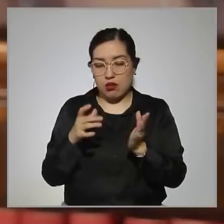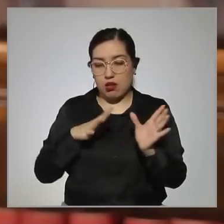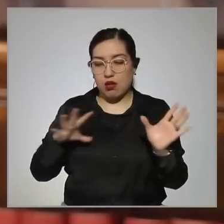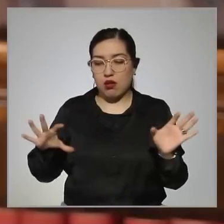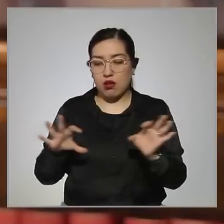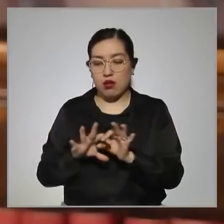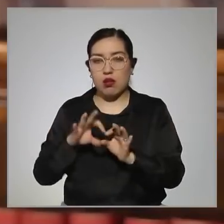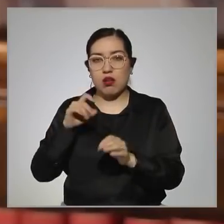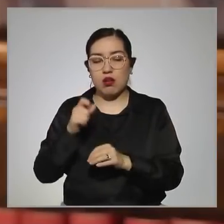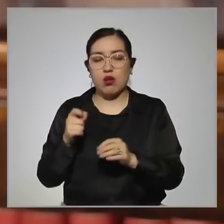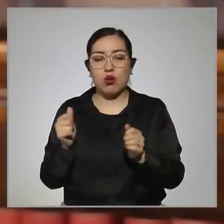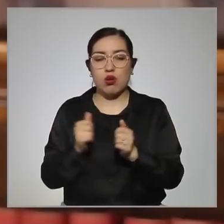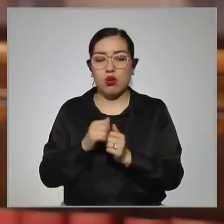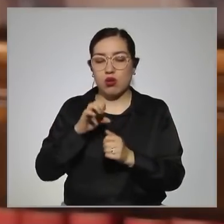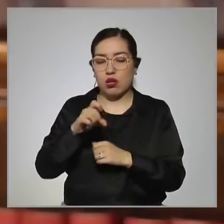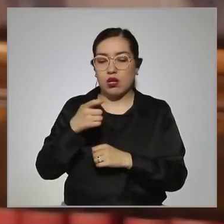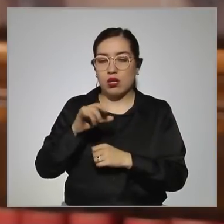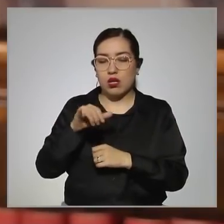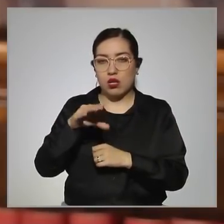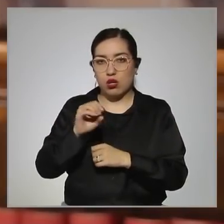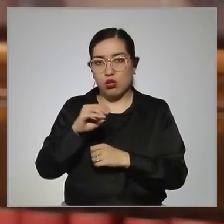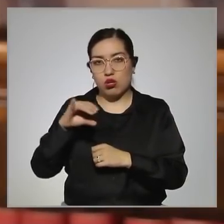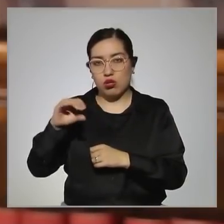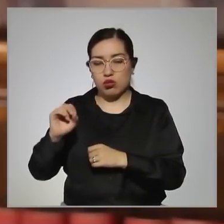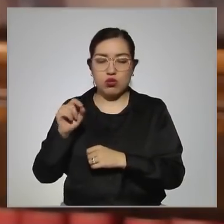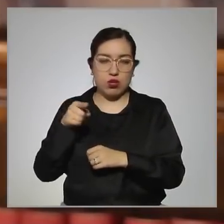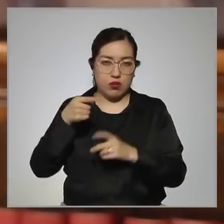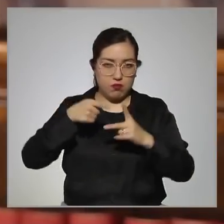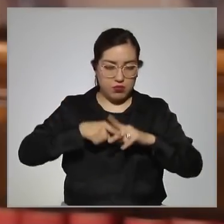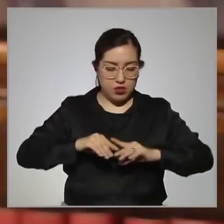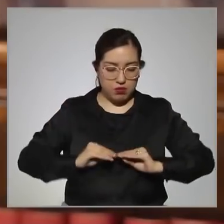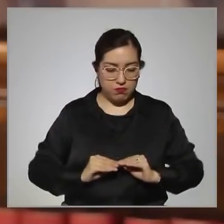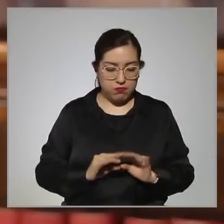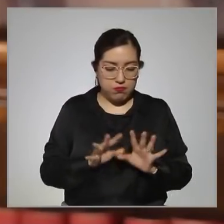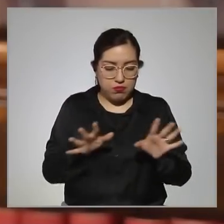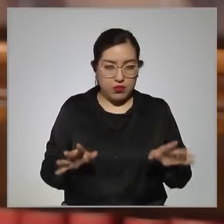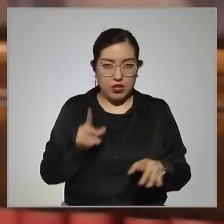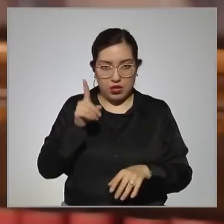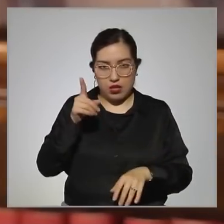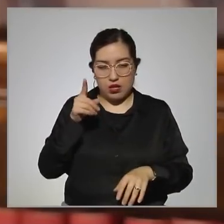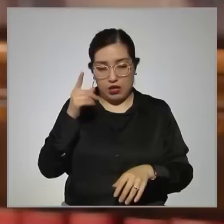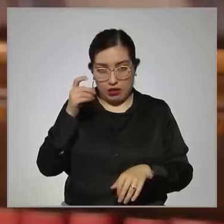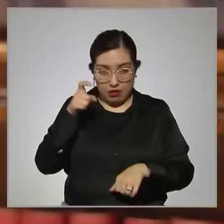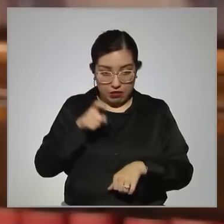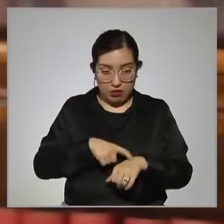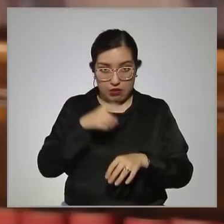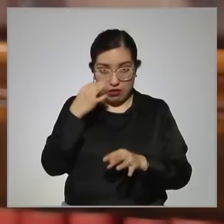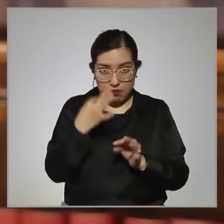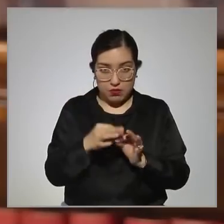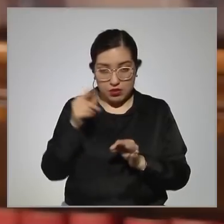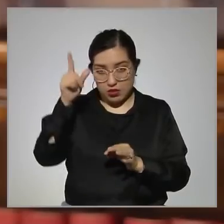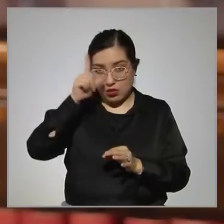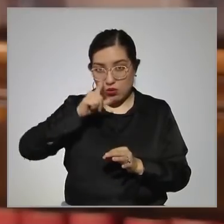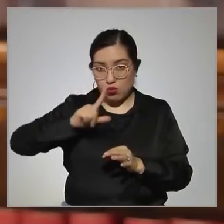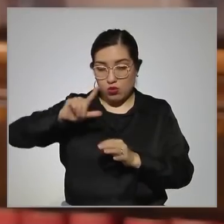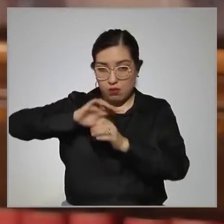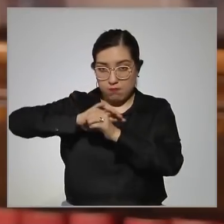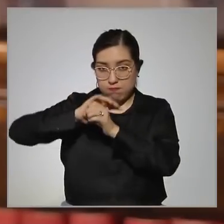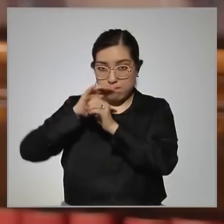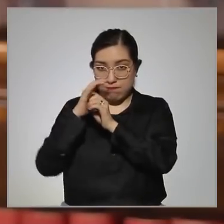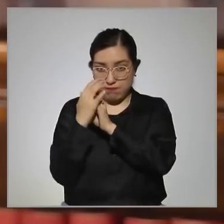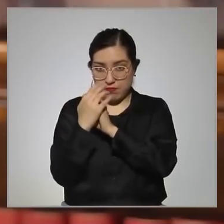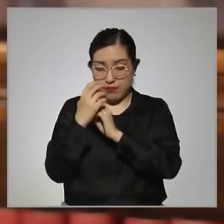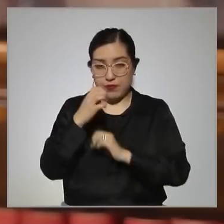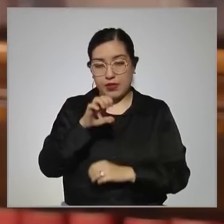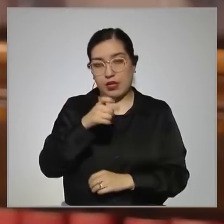con el equinoccio, el inicio de la primavera y en el momento que ocurría la luna llena después del